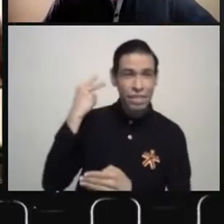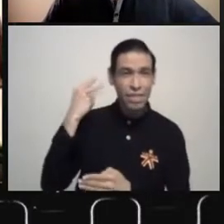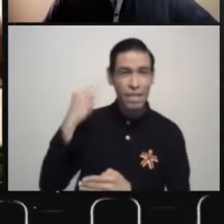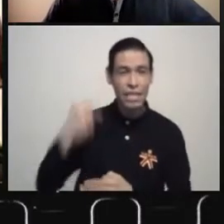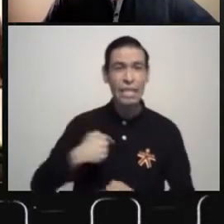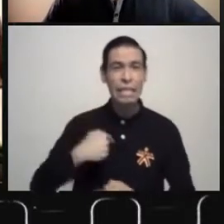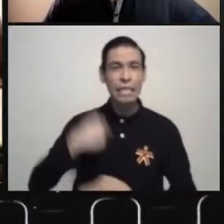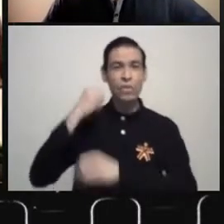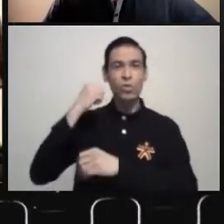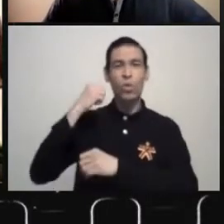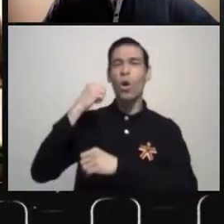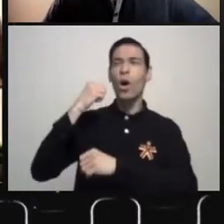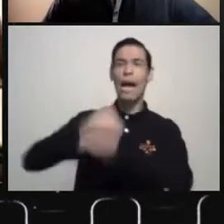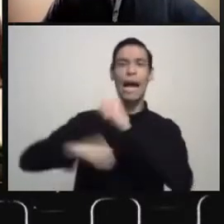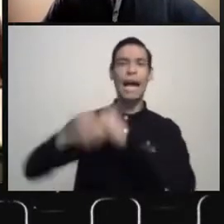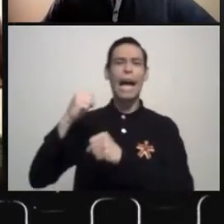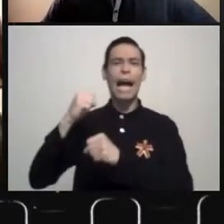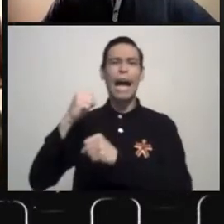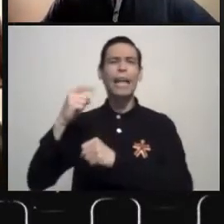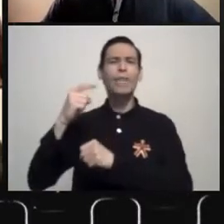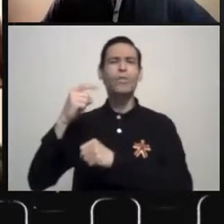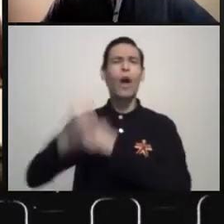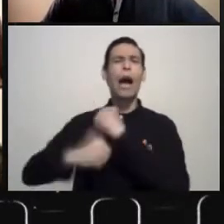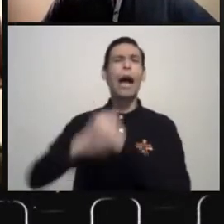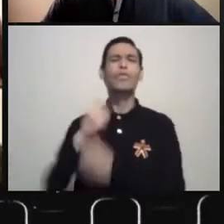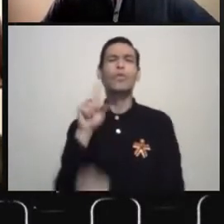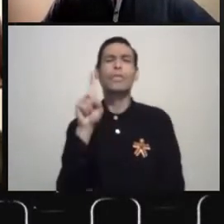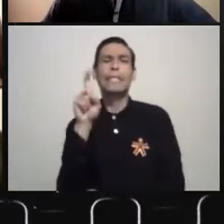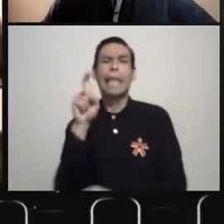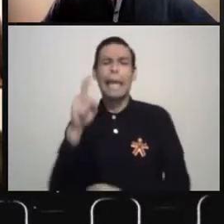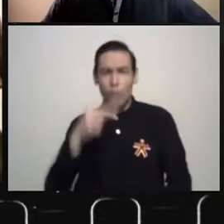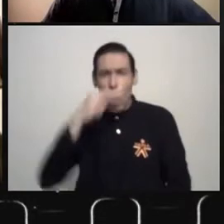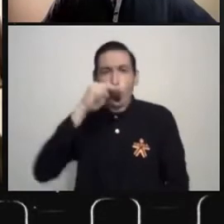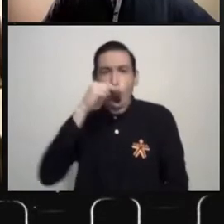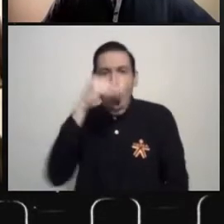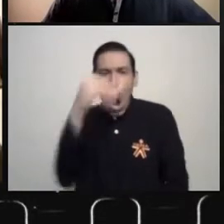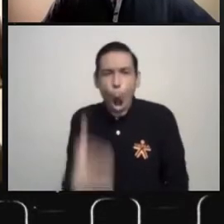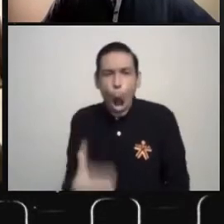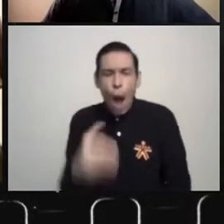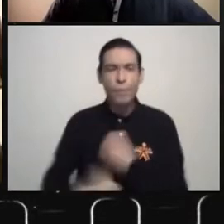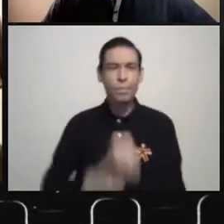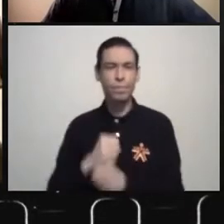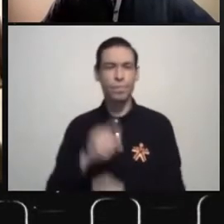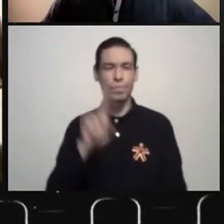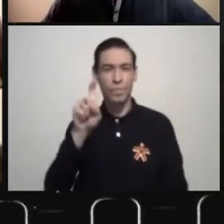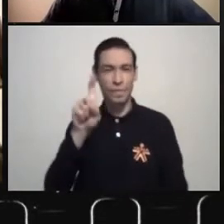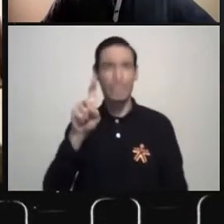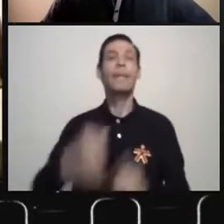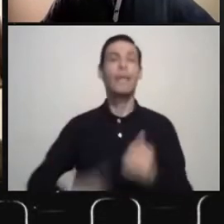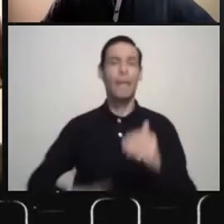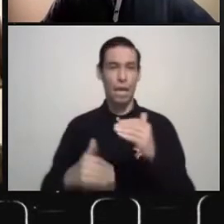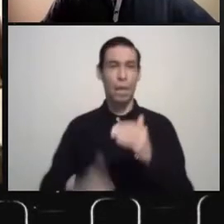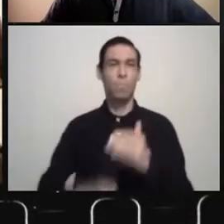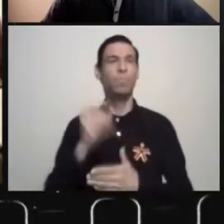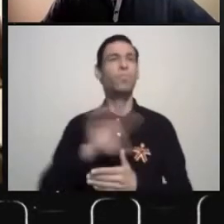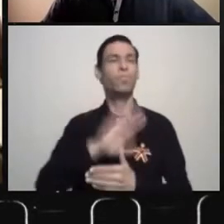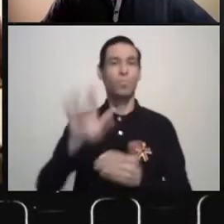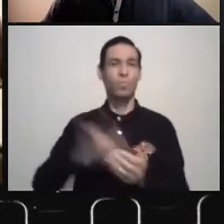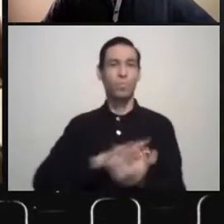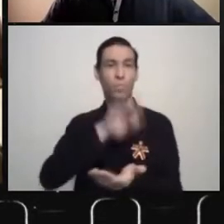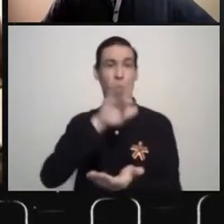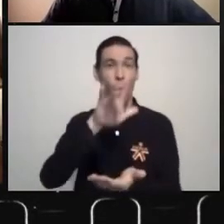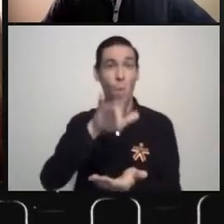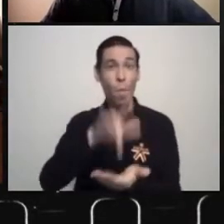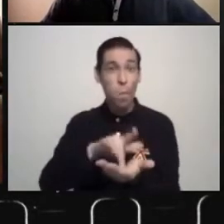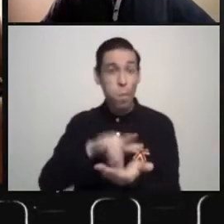cuando tenía 6 años, un comercial de yogur. Ya, claro. Y después ya entré a un programa que se llamaba Imagínate, de